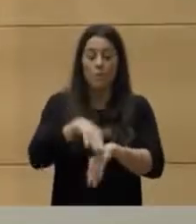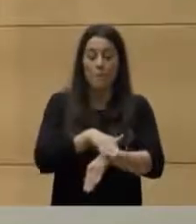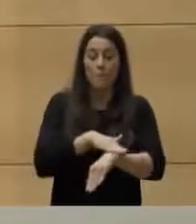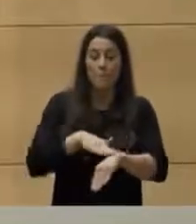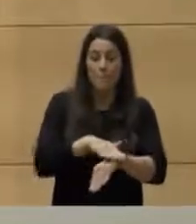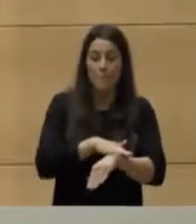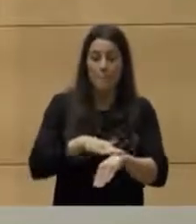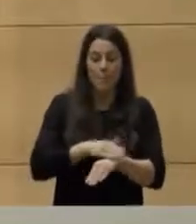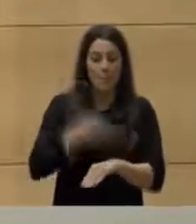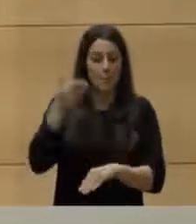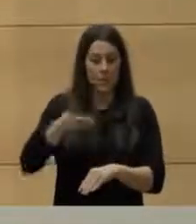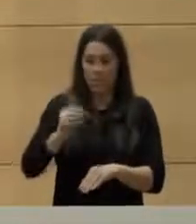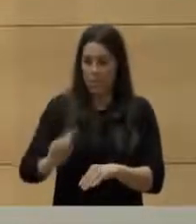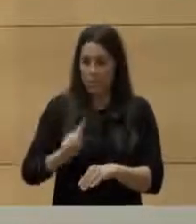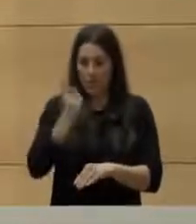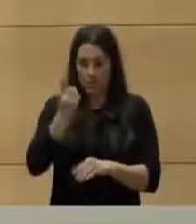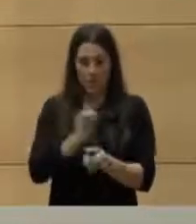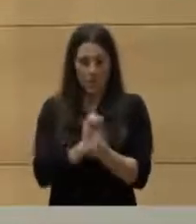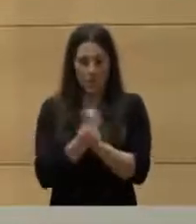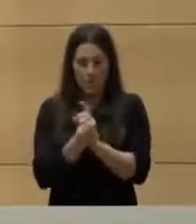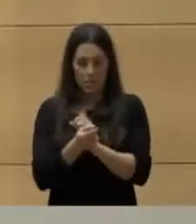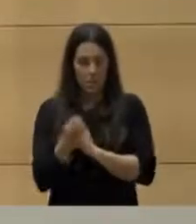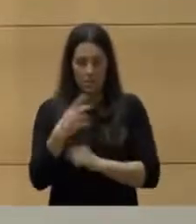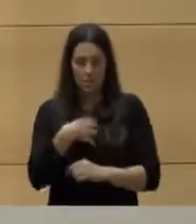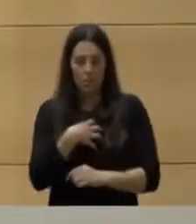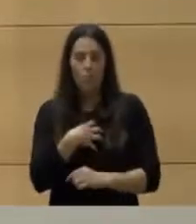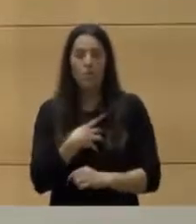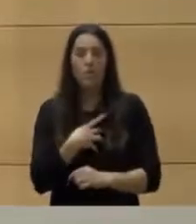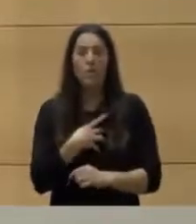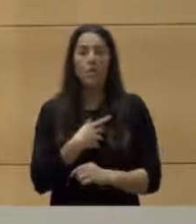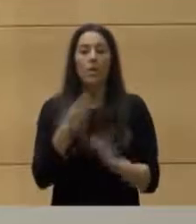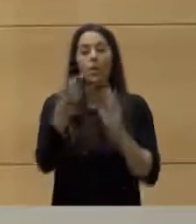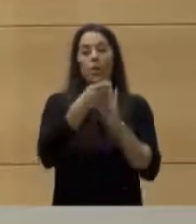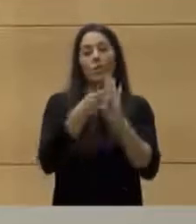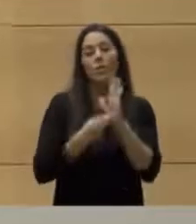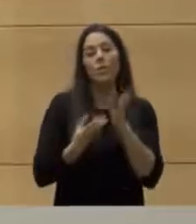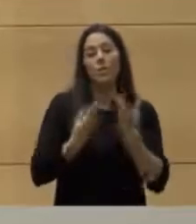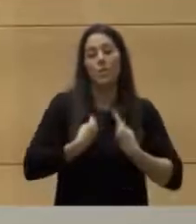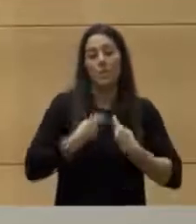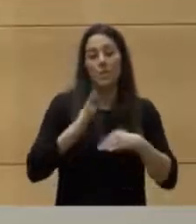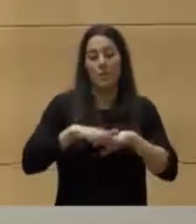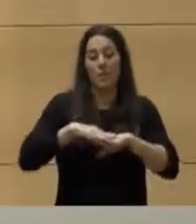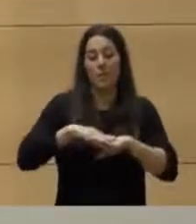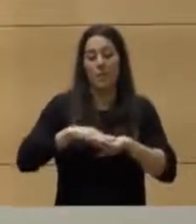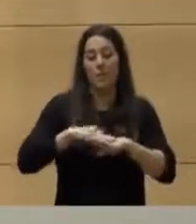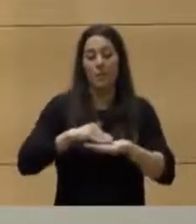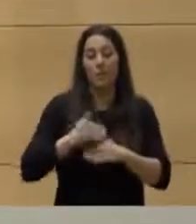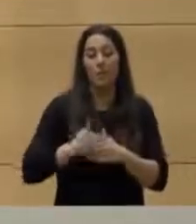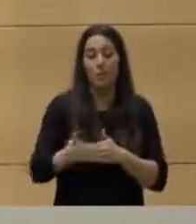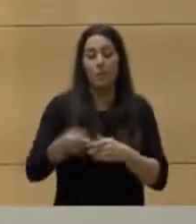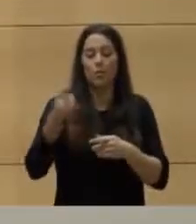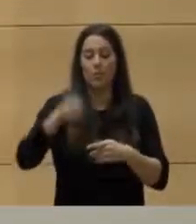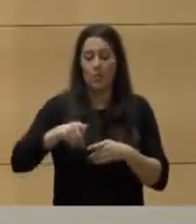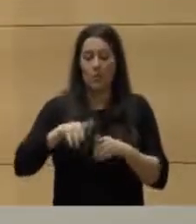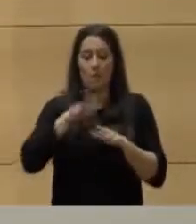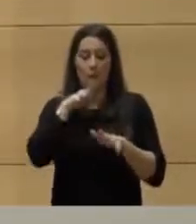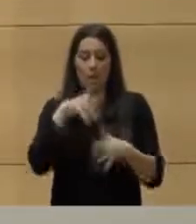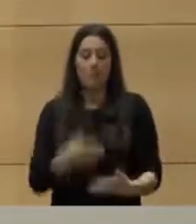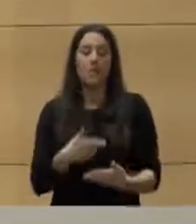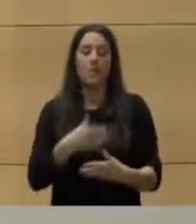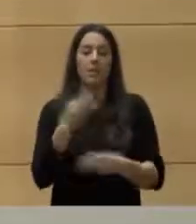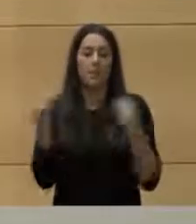inalienable y que no puede ser cambiada, las condiciones de vida para el presente y para el futuro. Y claro,